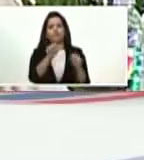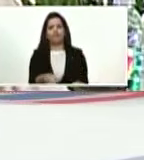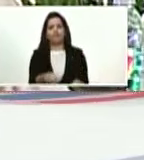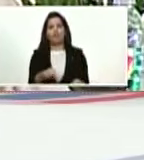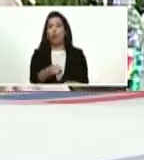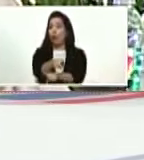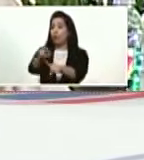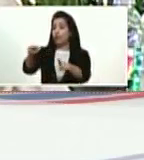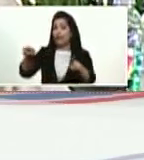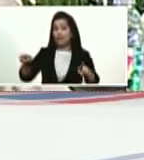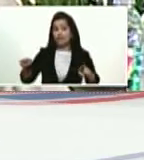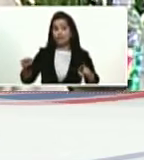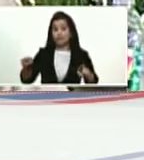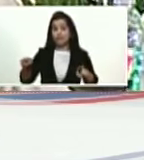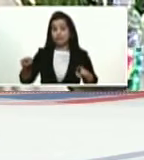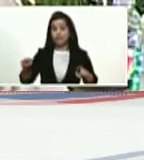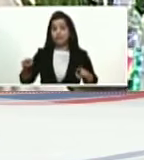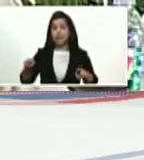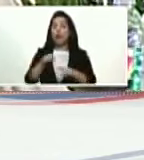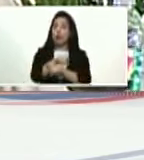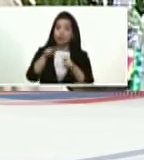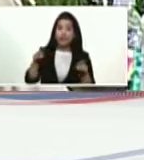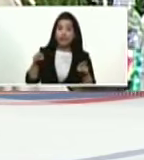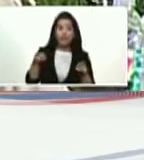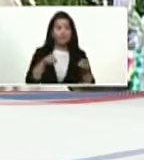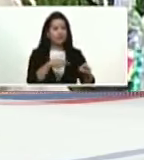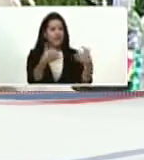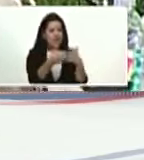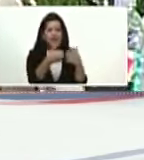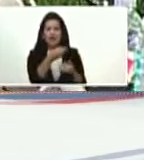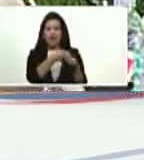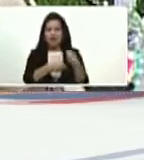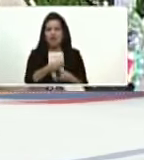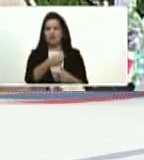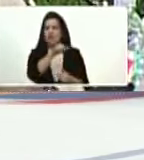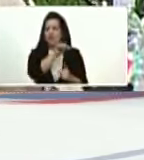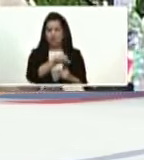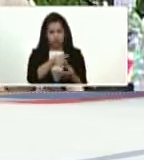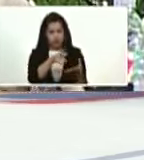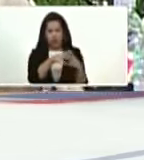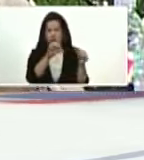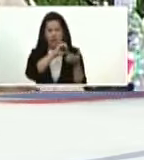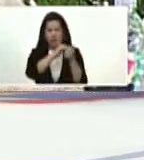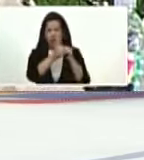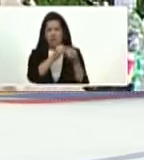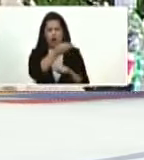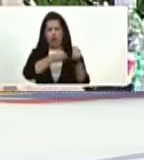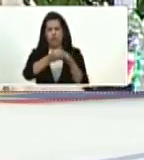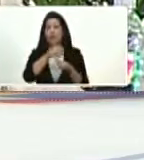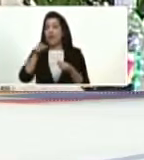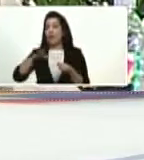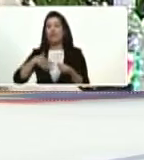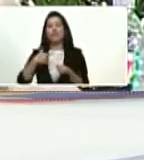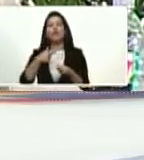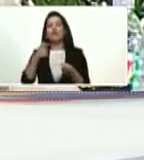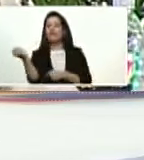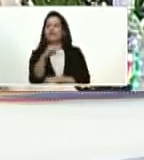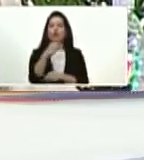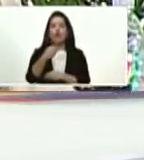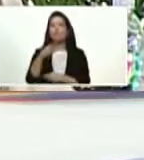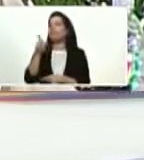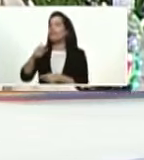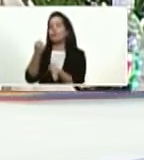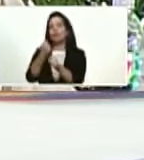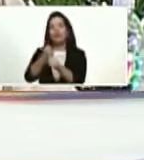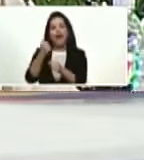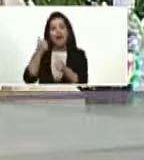ustedes. La guerra económica se vence con trabajo, regularizando todos los sistemas productivos, distributivos,